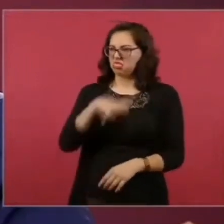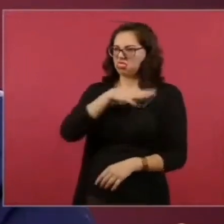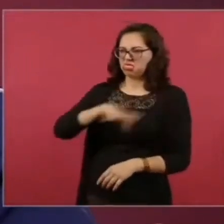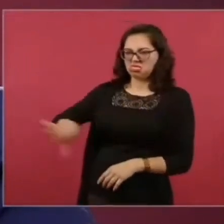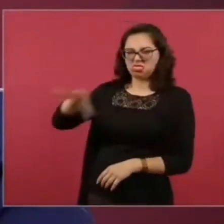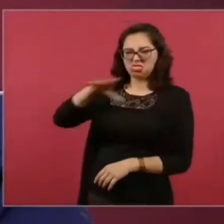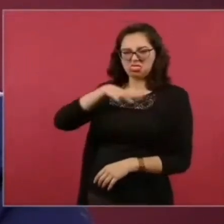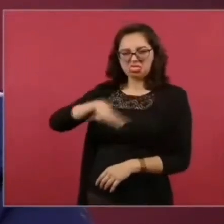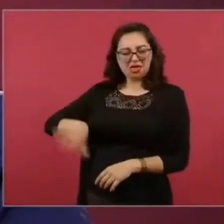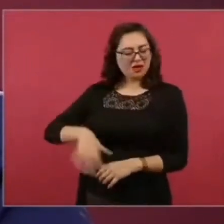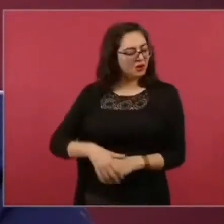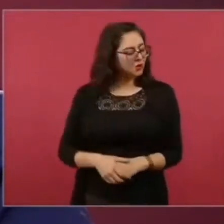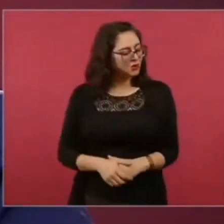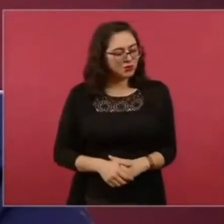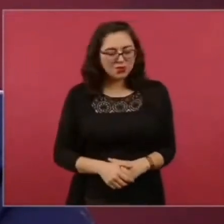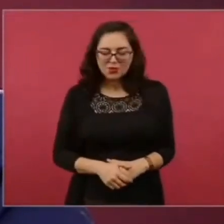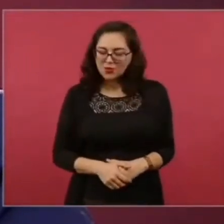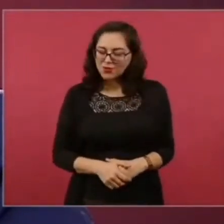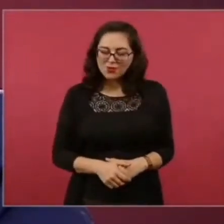que